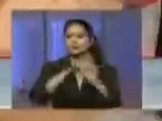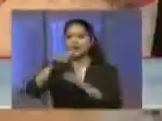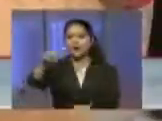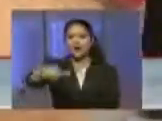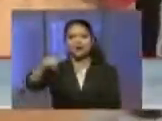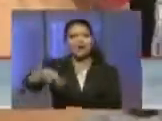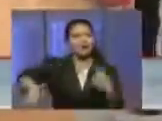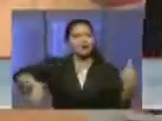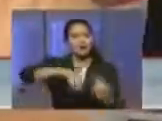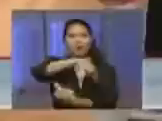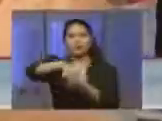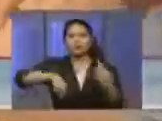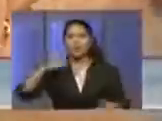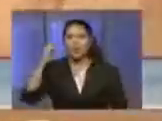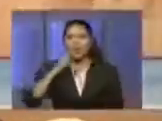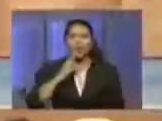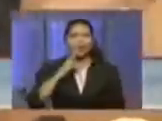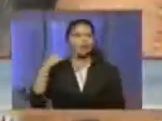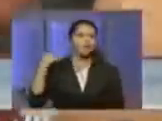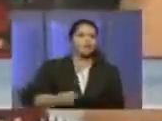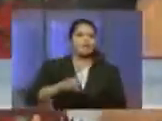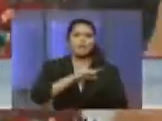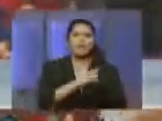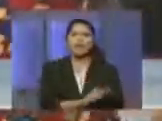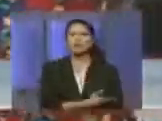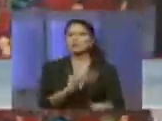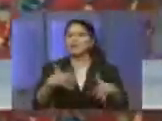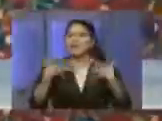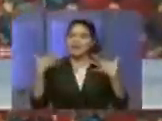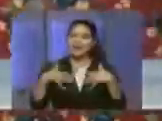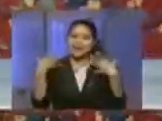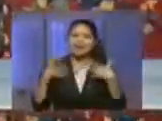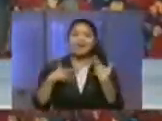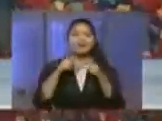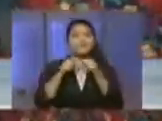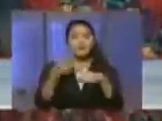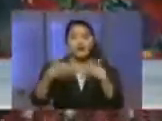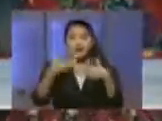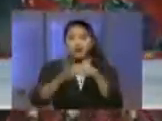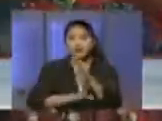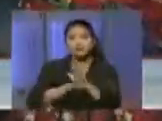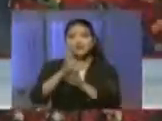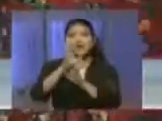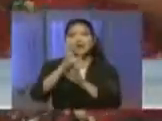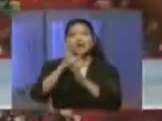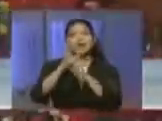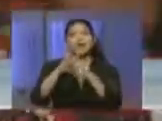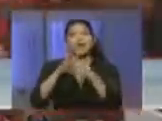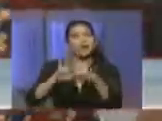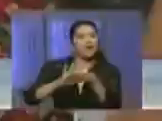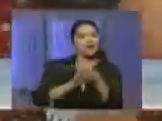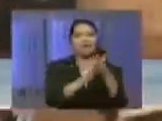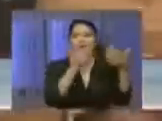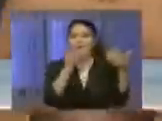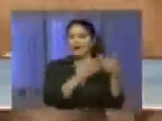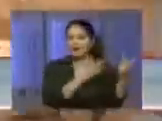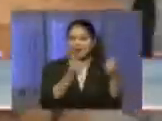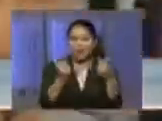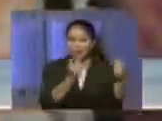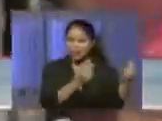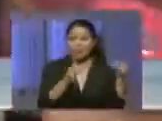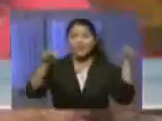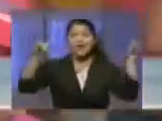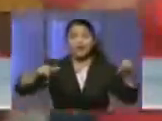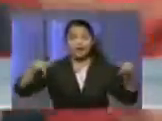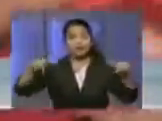la revolución bolivariana en fuerza y alegría y además para avanzar contra la guerra económica Aquí vamos a